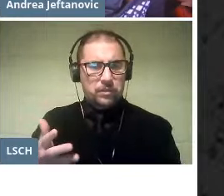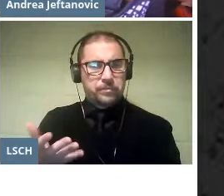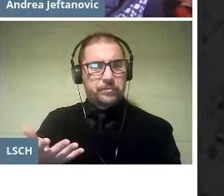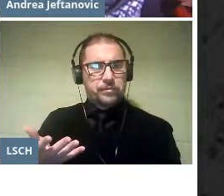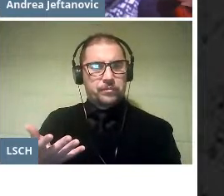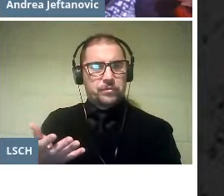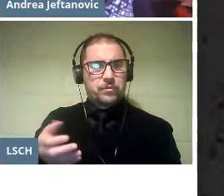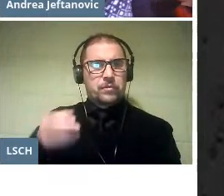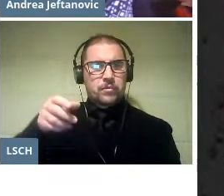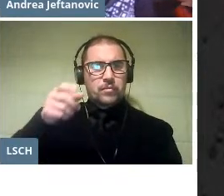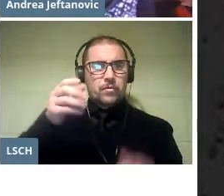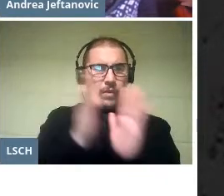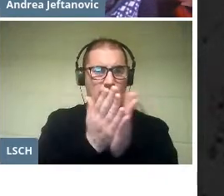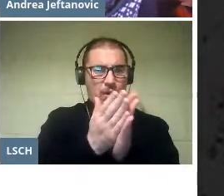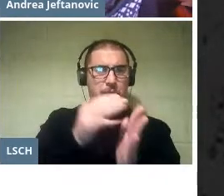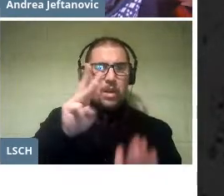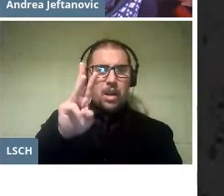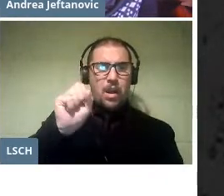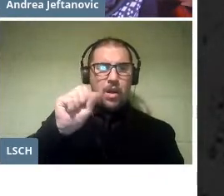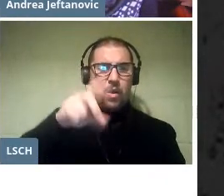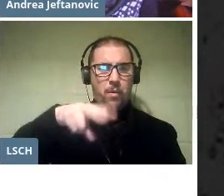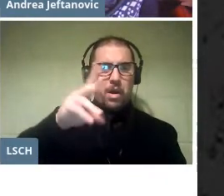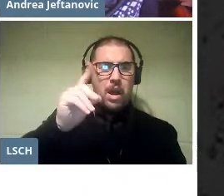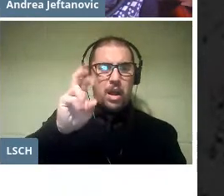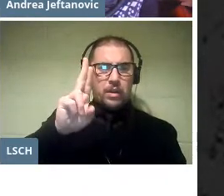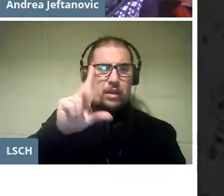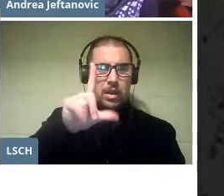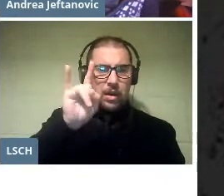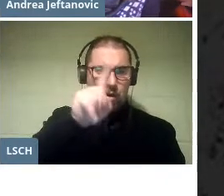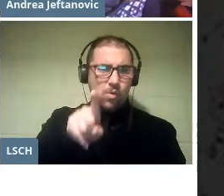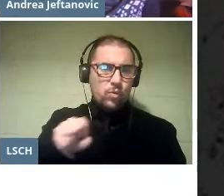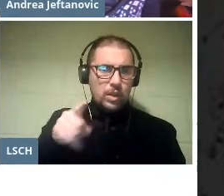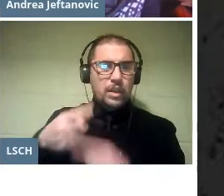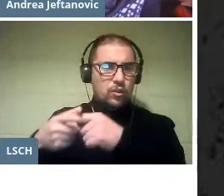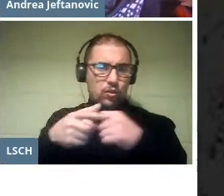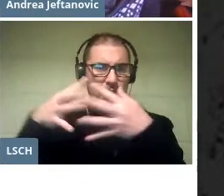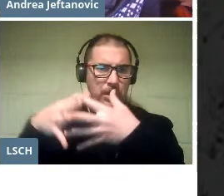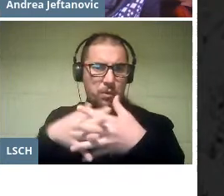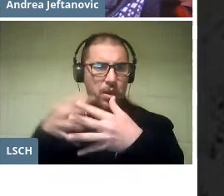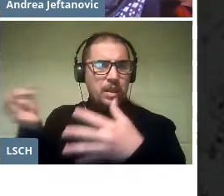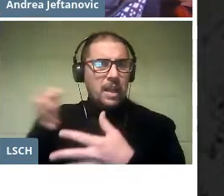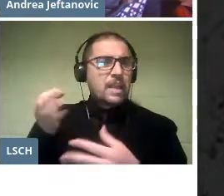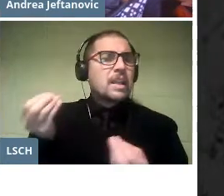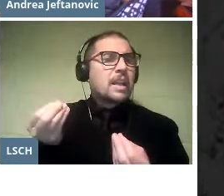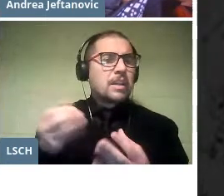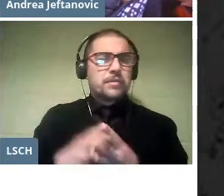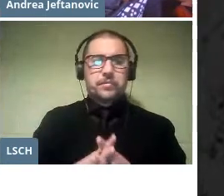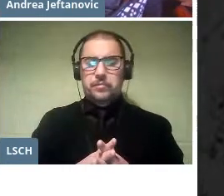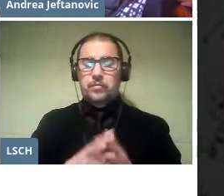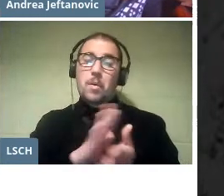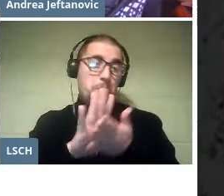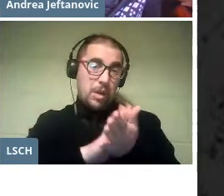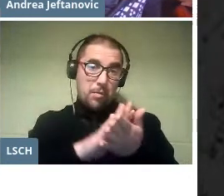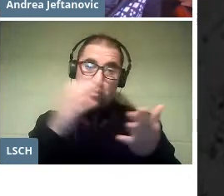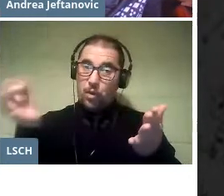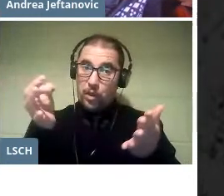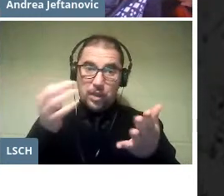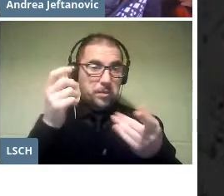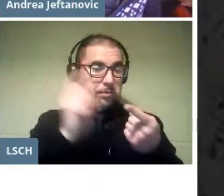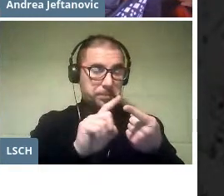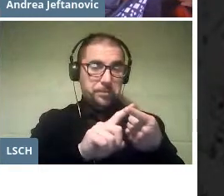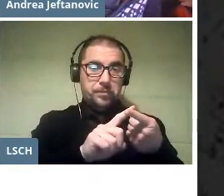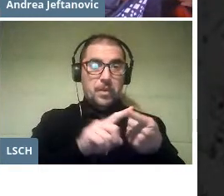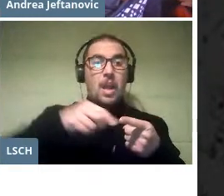en Wanderlust de Solnit, la socióloga estadounidense señala varios puntos interesantes. Por ejemplo, que